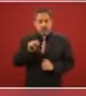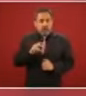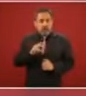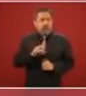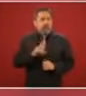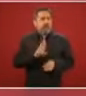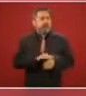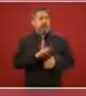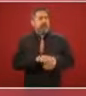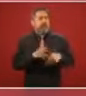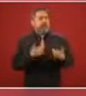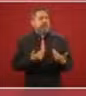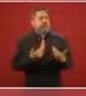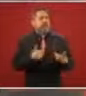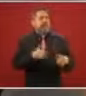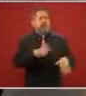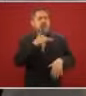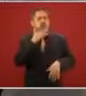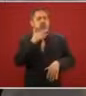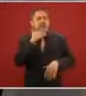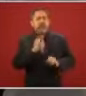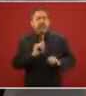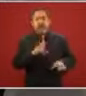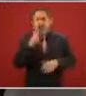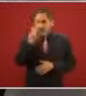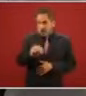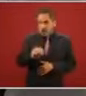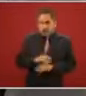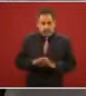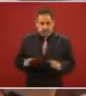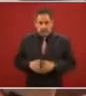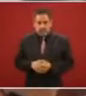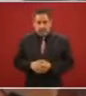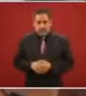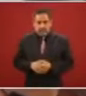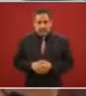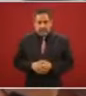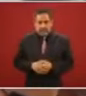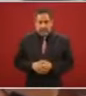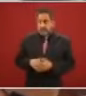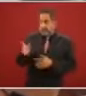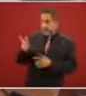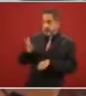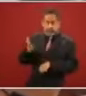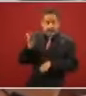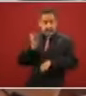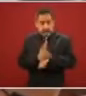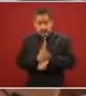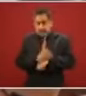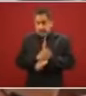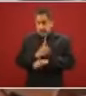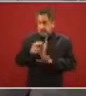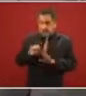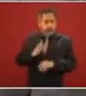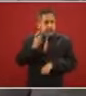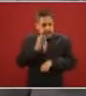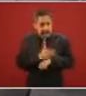solapamos la corrupción de nadie. O sea, no habrá impunidad en este caso. Ni en este caso ni en